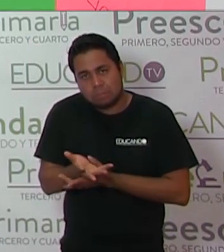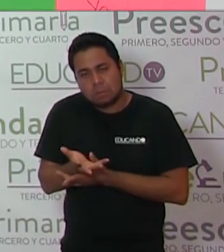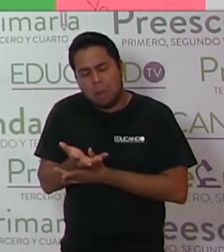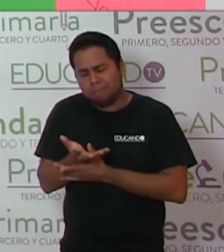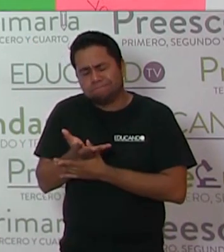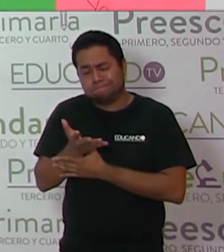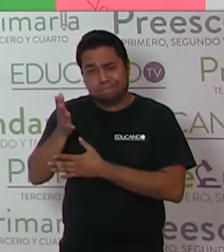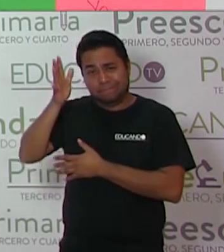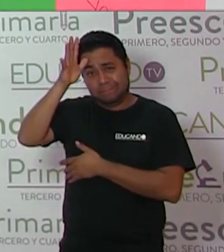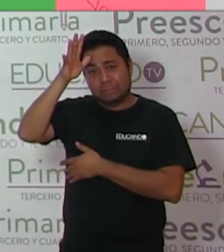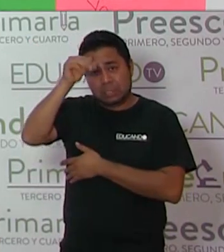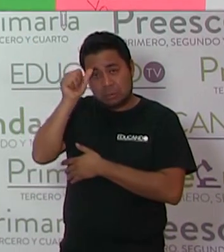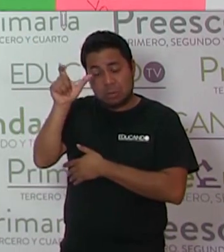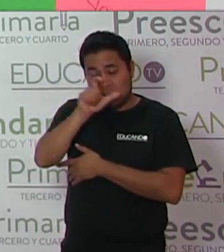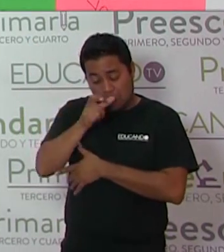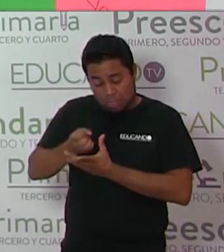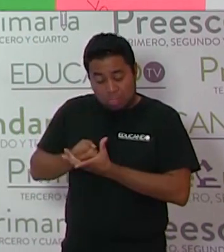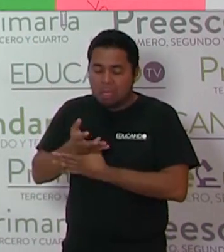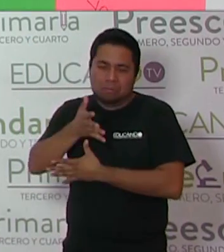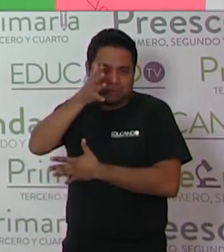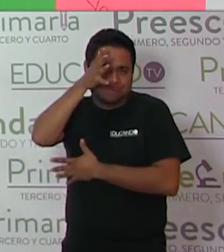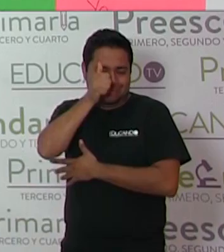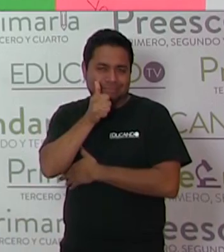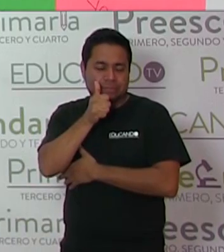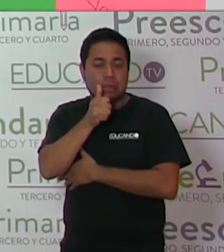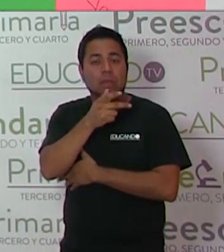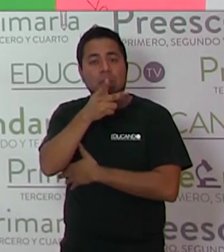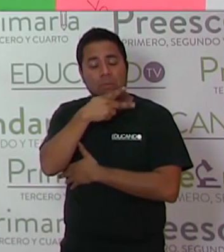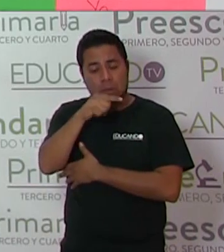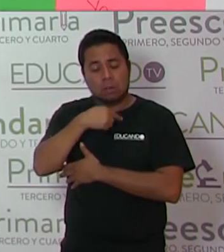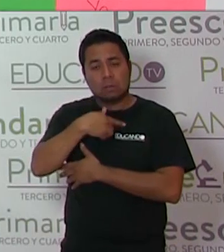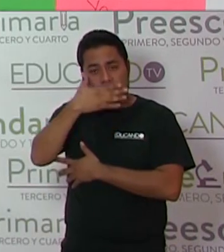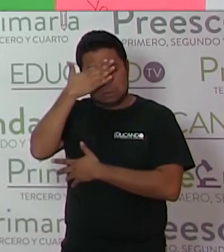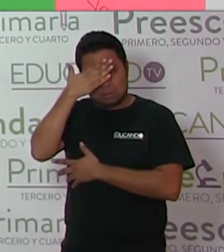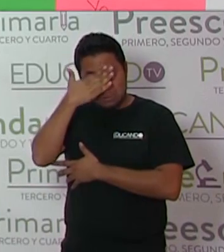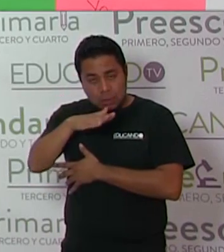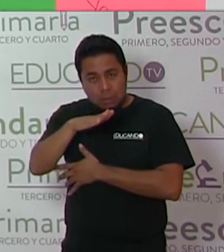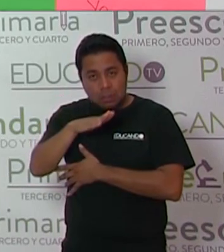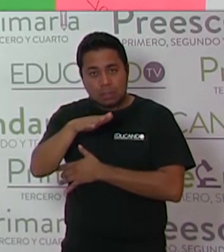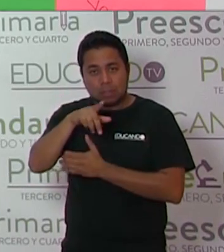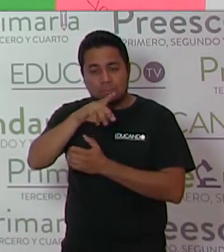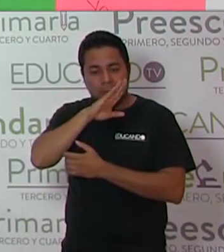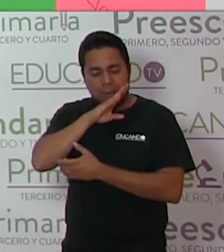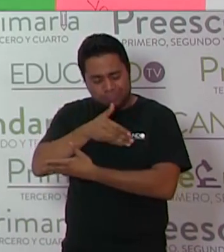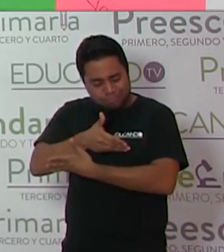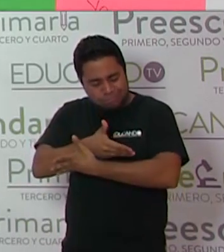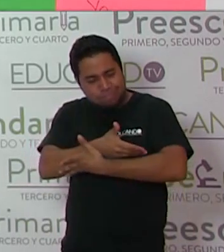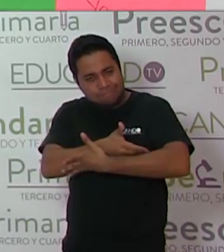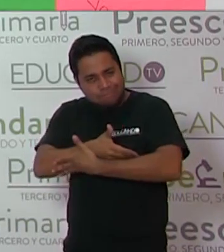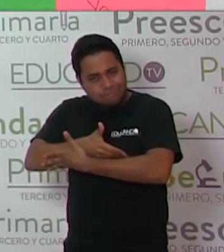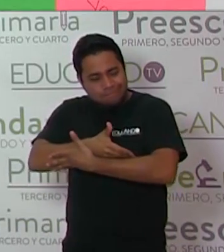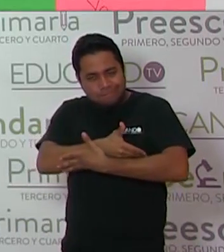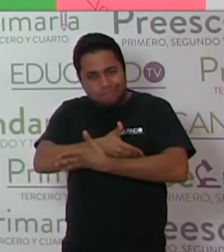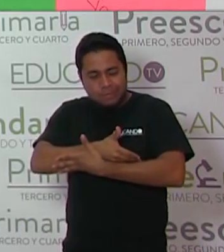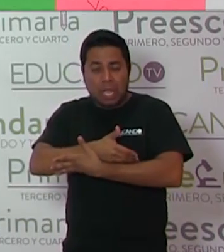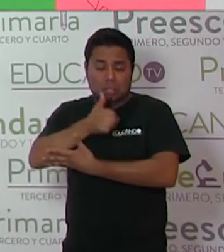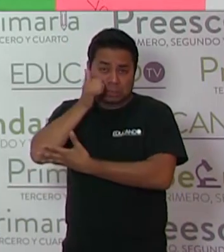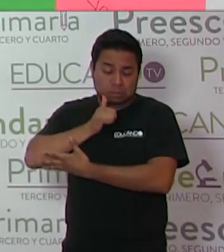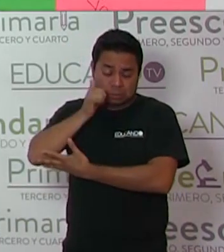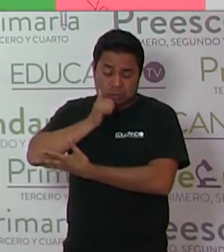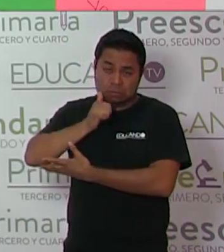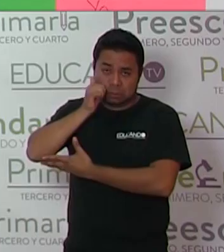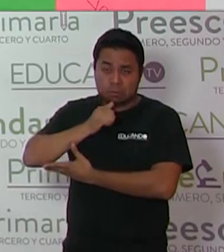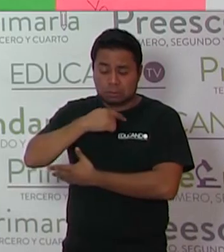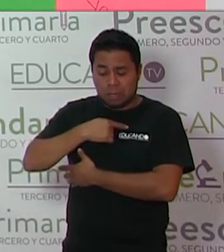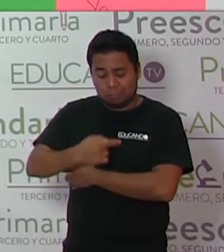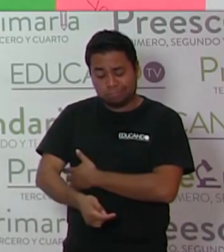No tengo recuerdo de ese momento, pero sé que estuve en los brazos de ella. Siempre